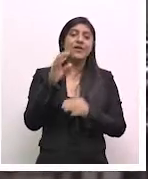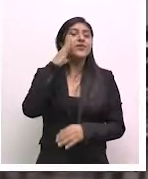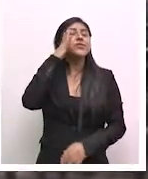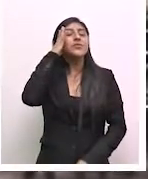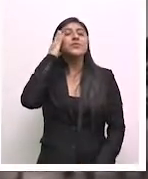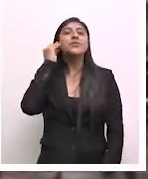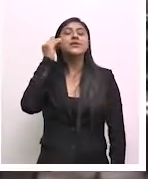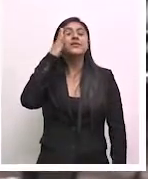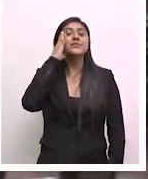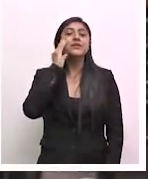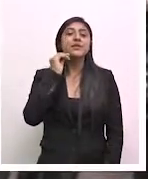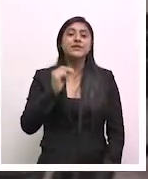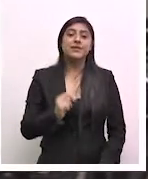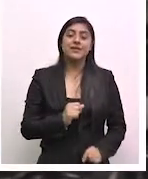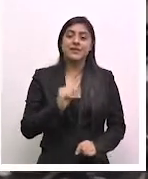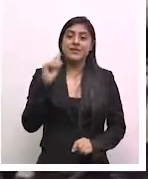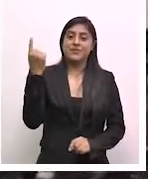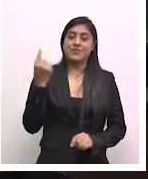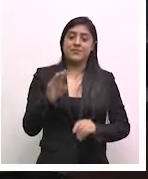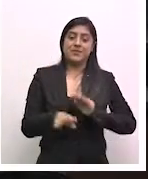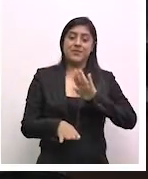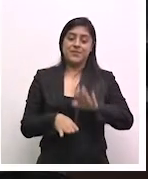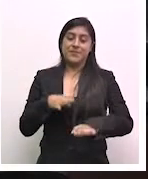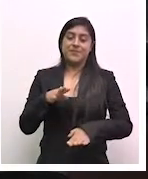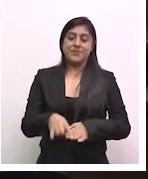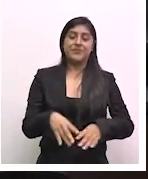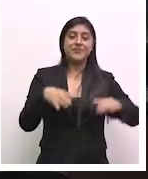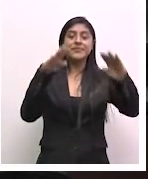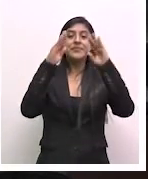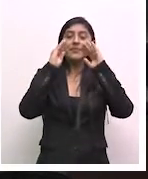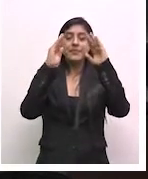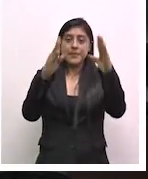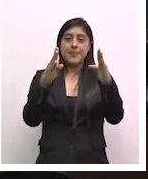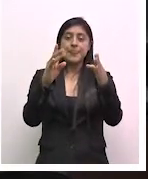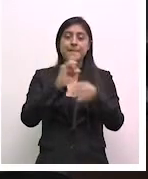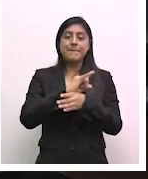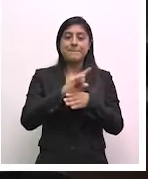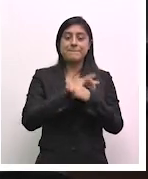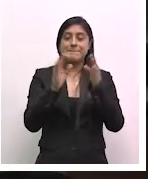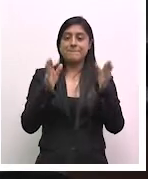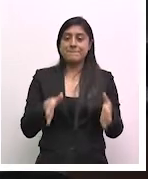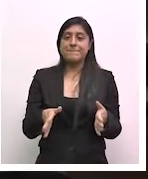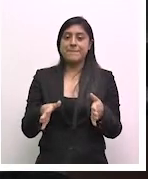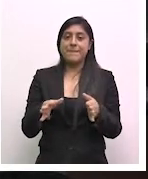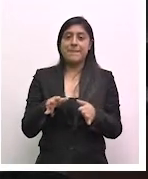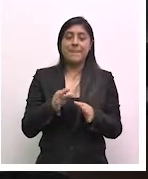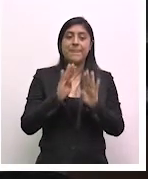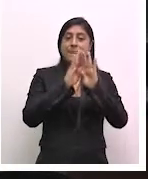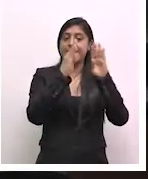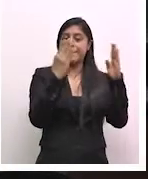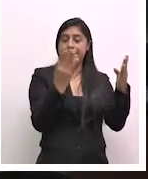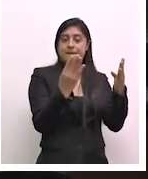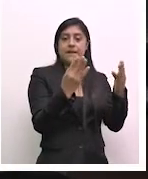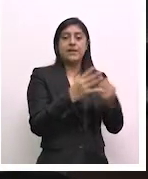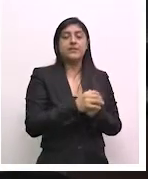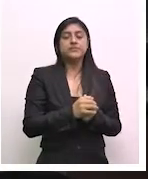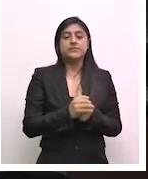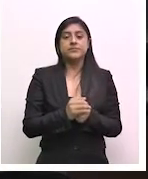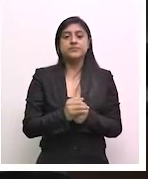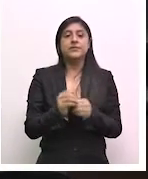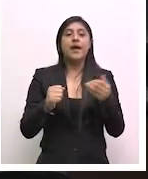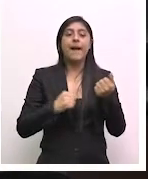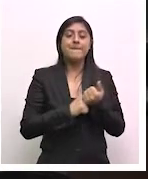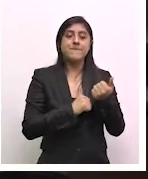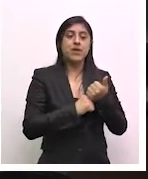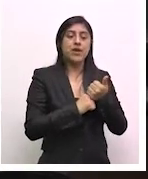cuenta su experiencia en aquel momento y pues mis primeros pasos fue de atender al usuario en la puerta luego habían libros en ese entonces todavía